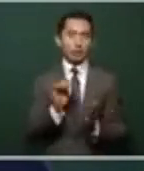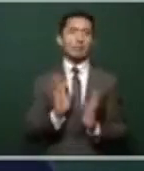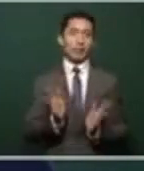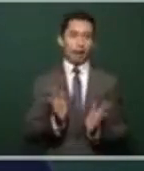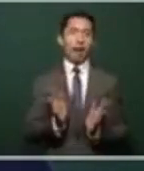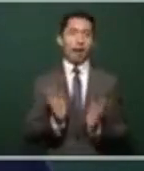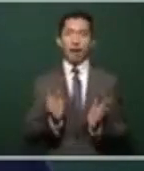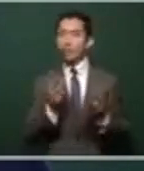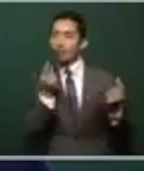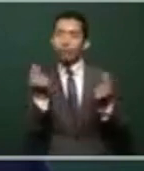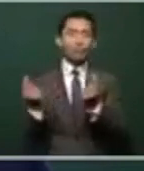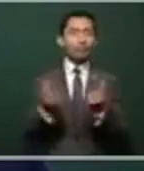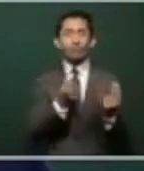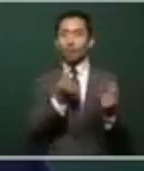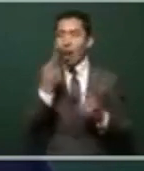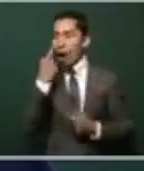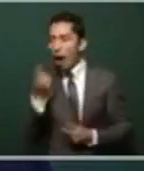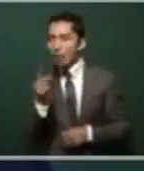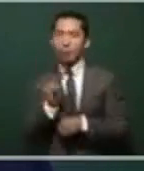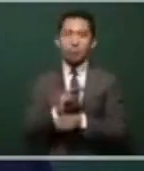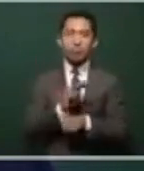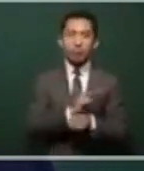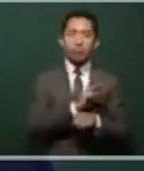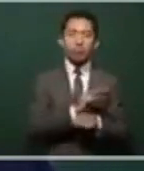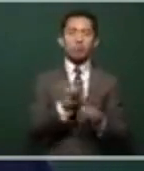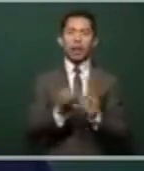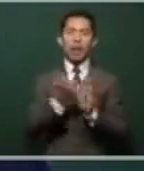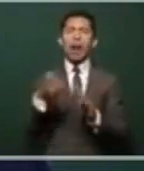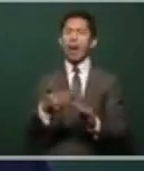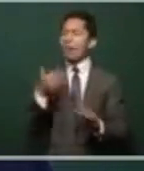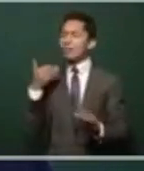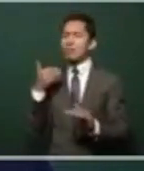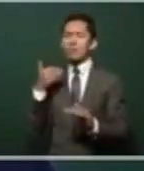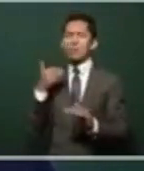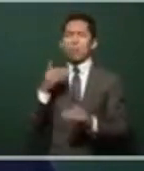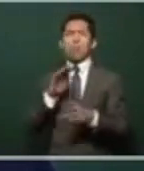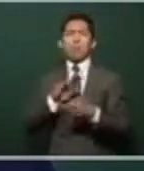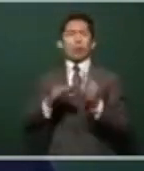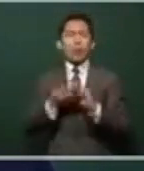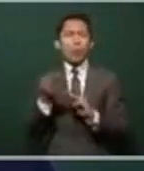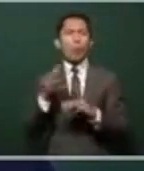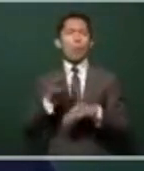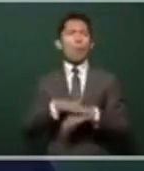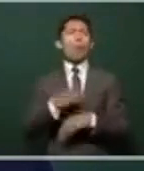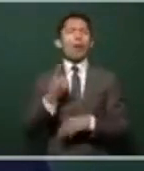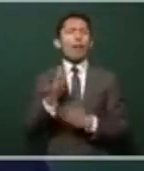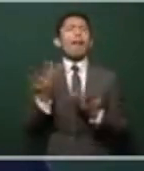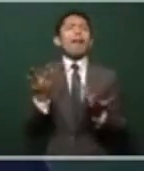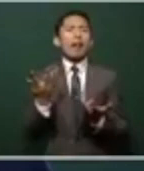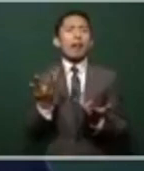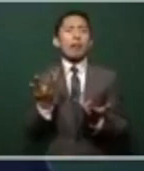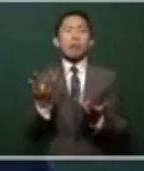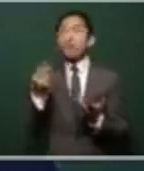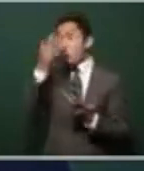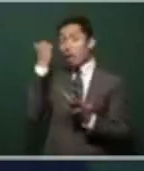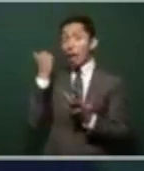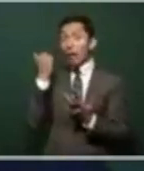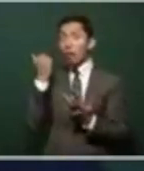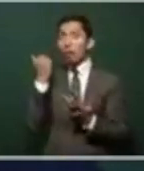Si no se atienden las causas, no se avanza, no se puede enfrentar la violencia con la